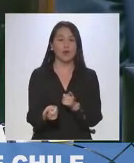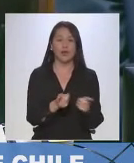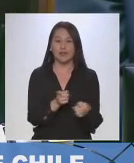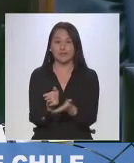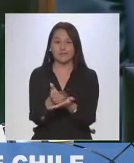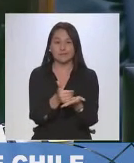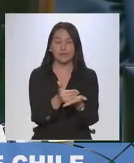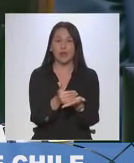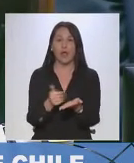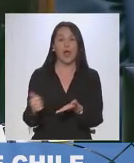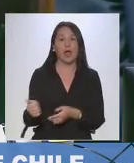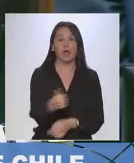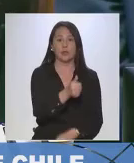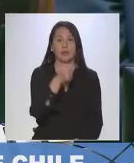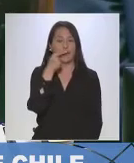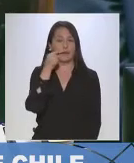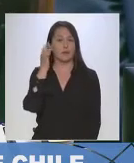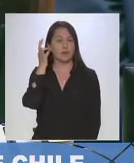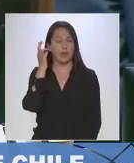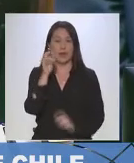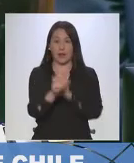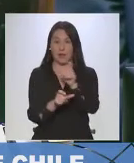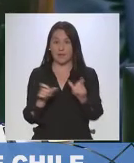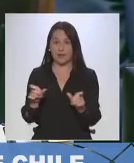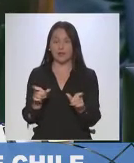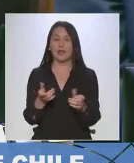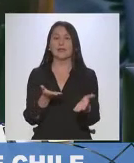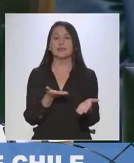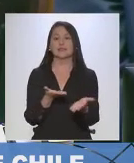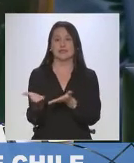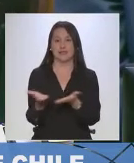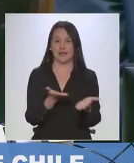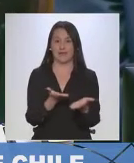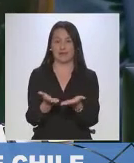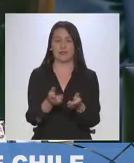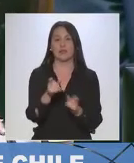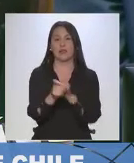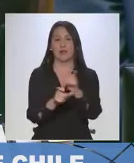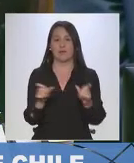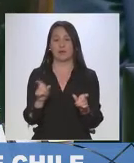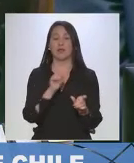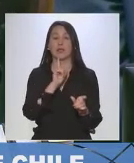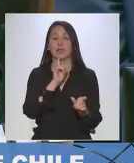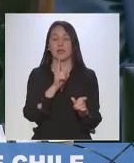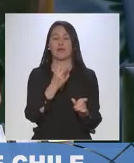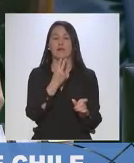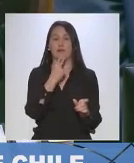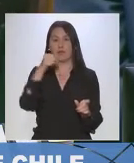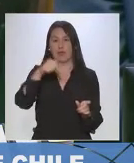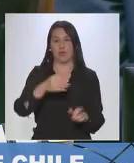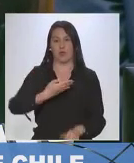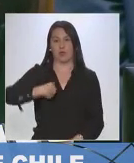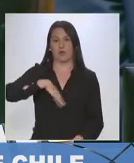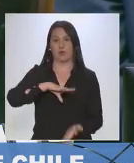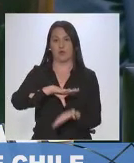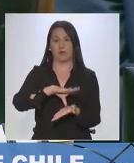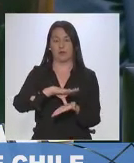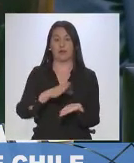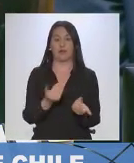que ponga a todas ya todos los actores en el servicio de las personas que se encuentran en nuestro país y que requieren albergues y